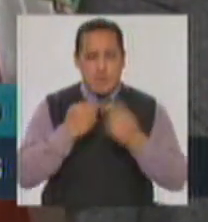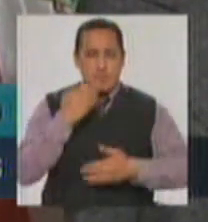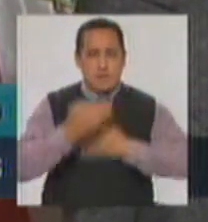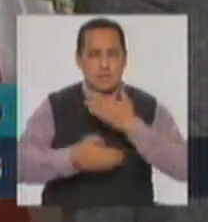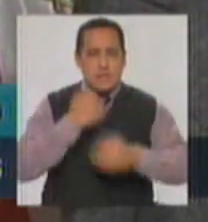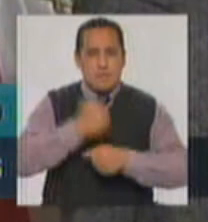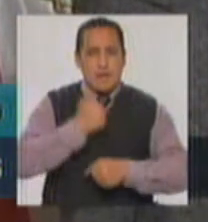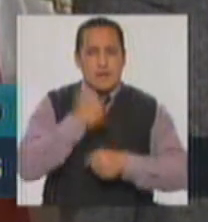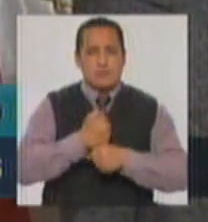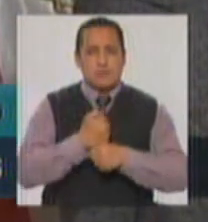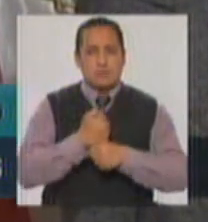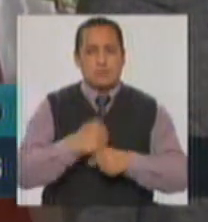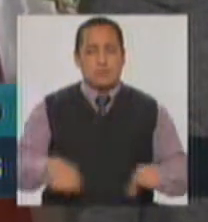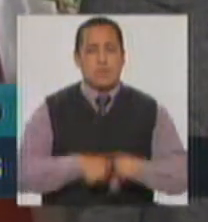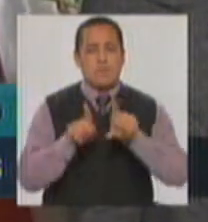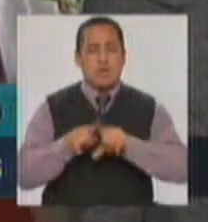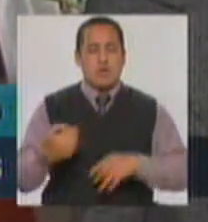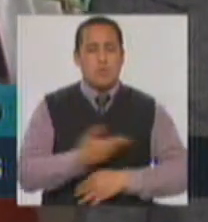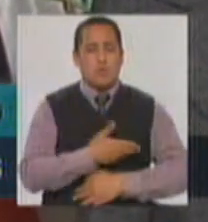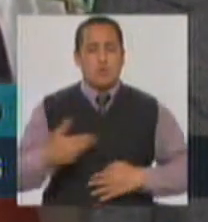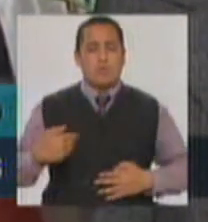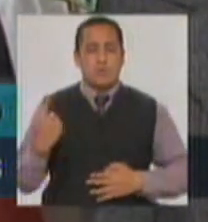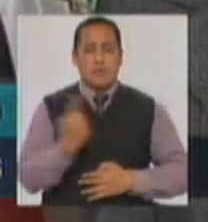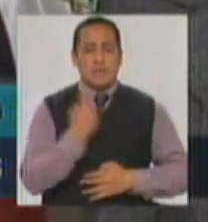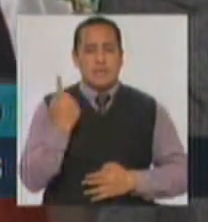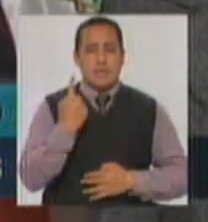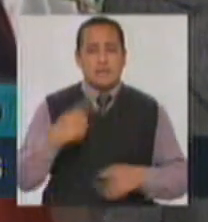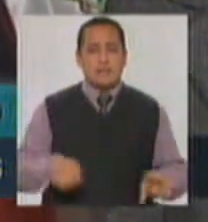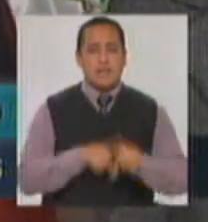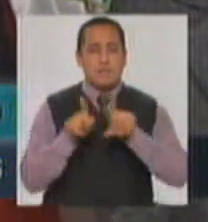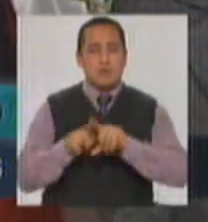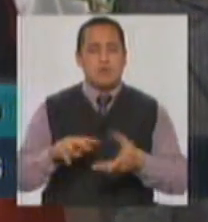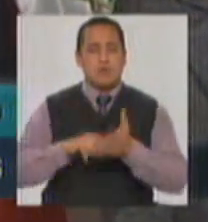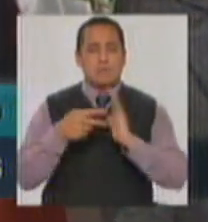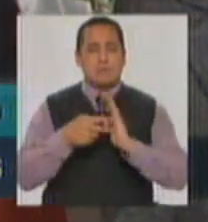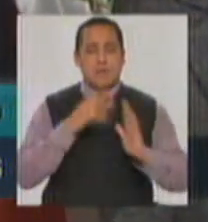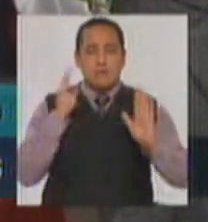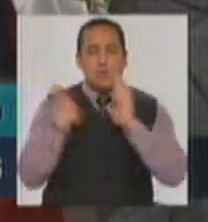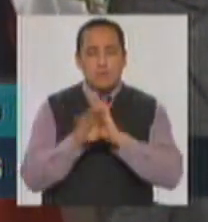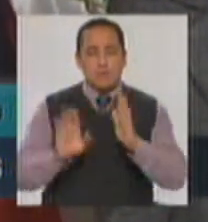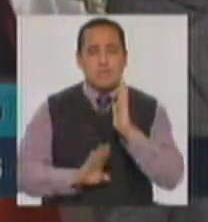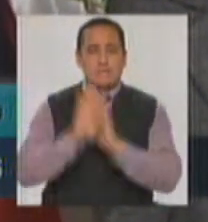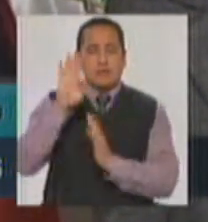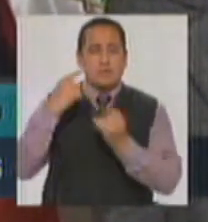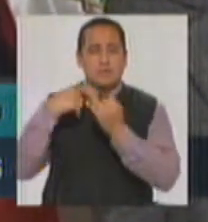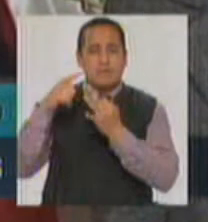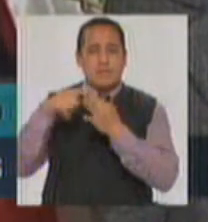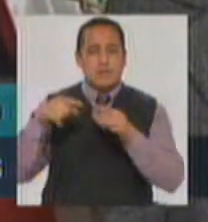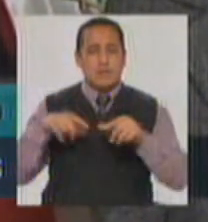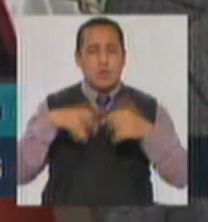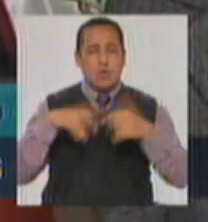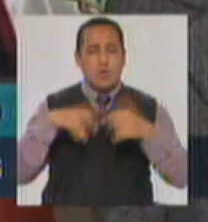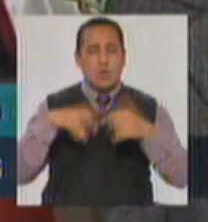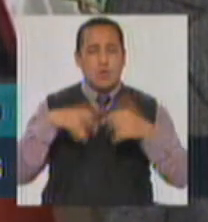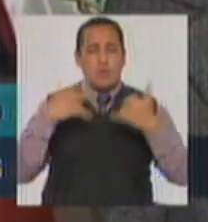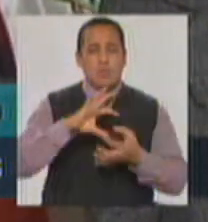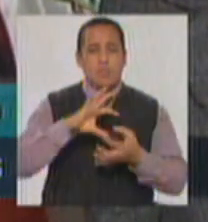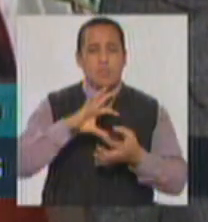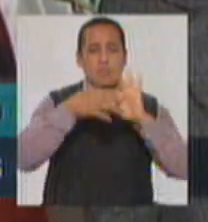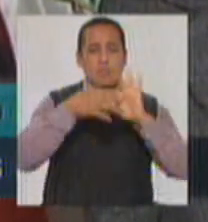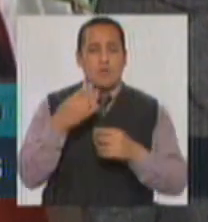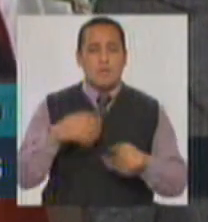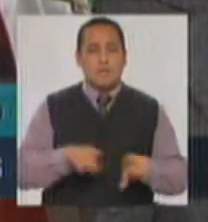trabajando como gobierno central en lo que es el desarrollo de los Juegos